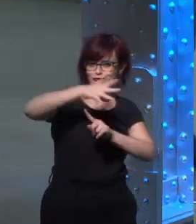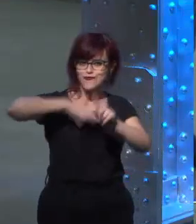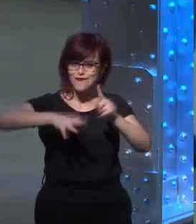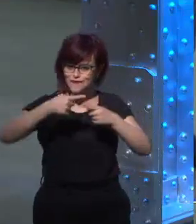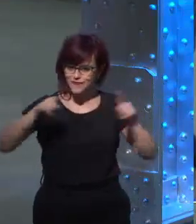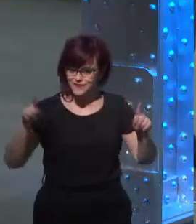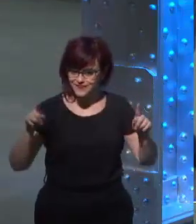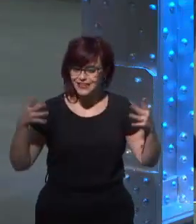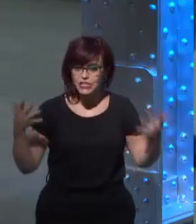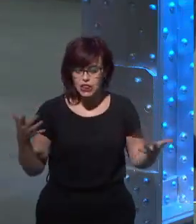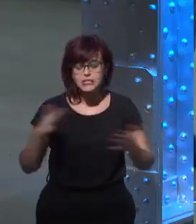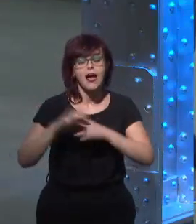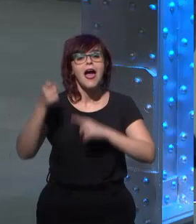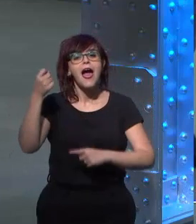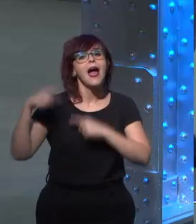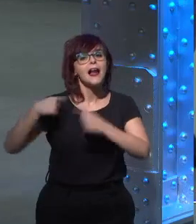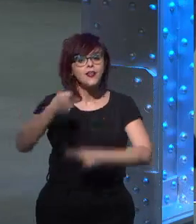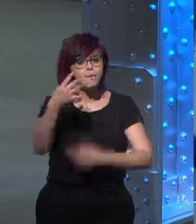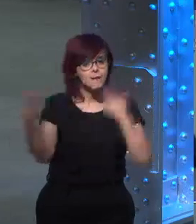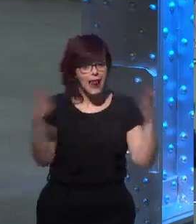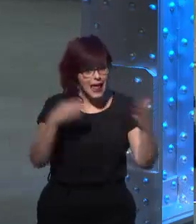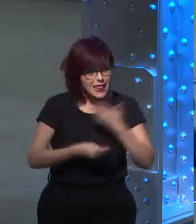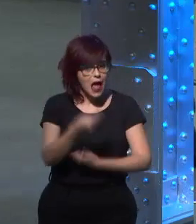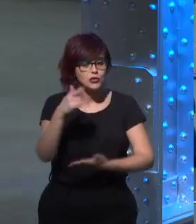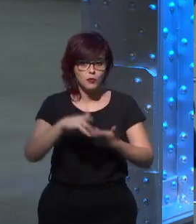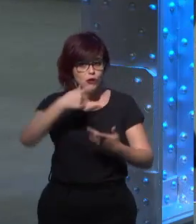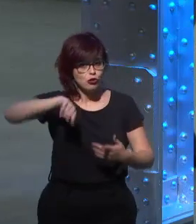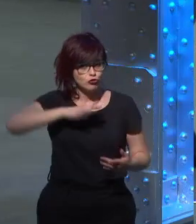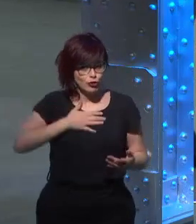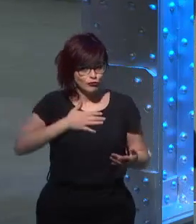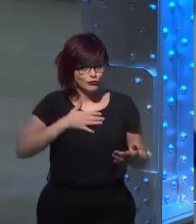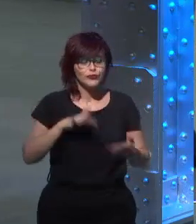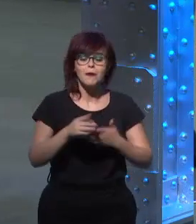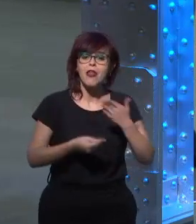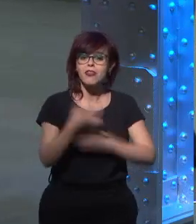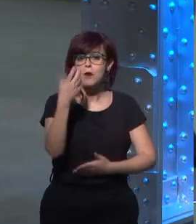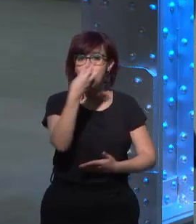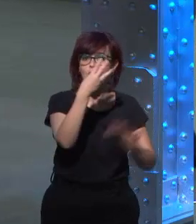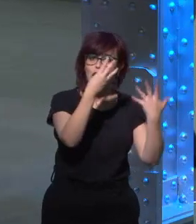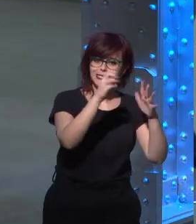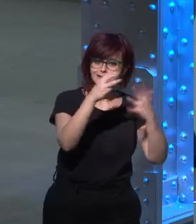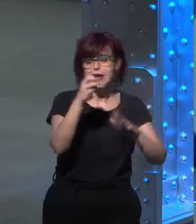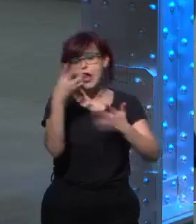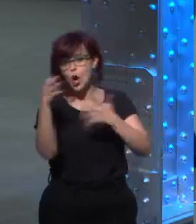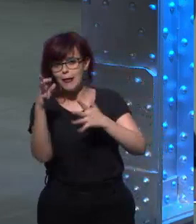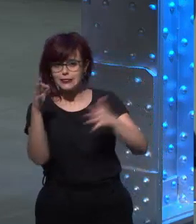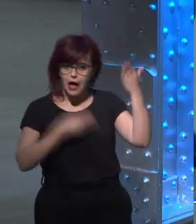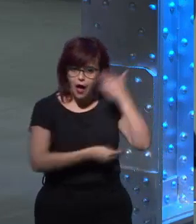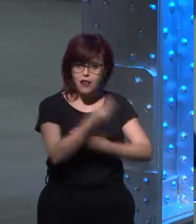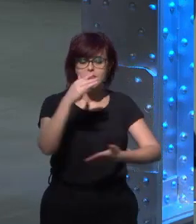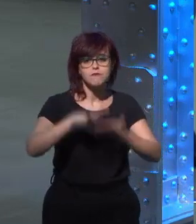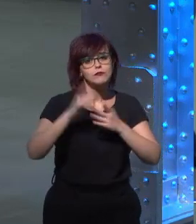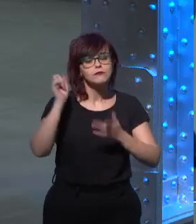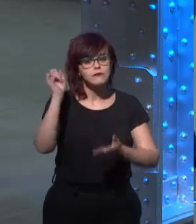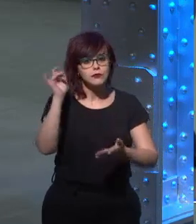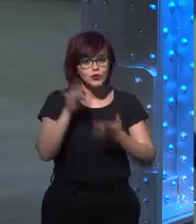movamos. Bueno, generación millennial. Generación millennial, efectivamente, somos nosotros, los que nacemos en los 80, principios de los 90. Estamos en el